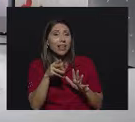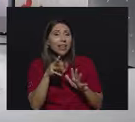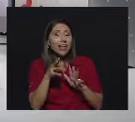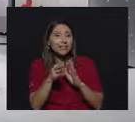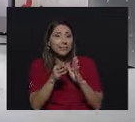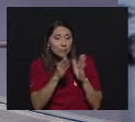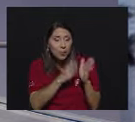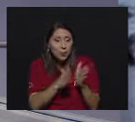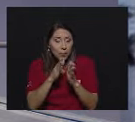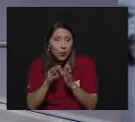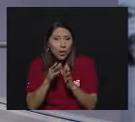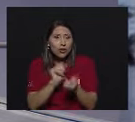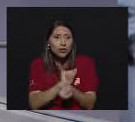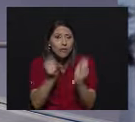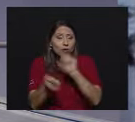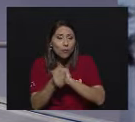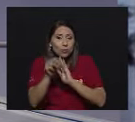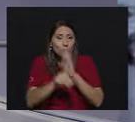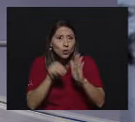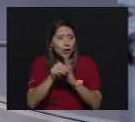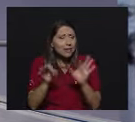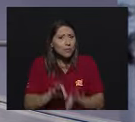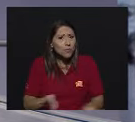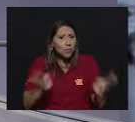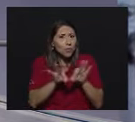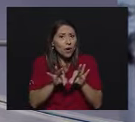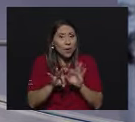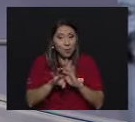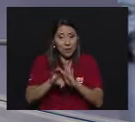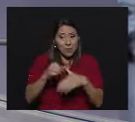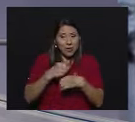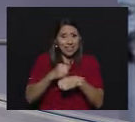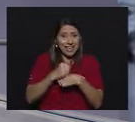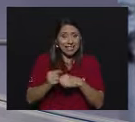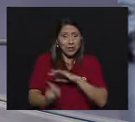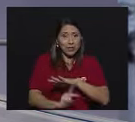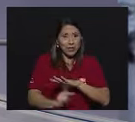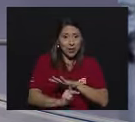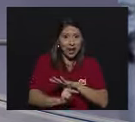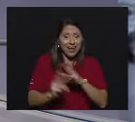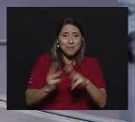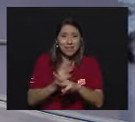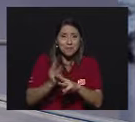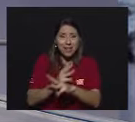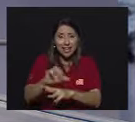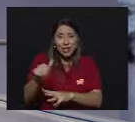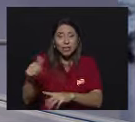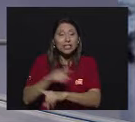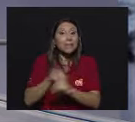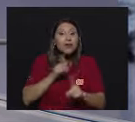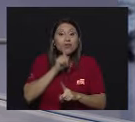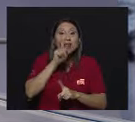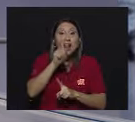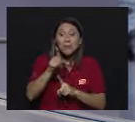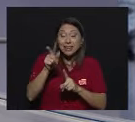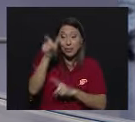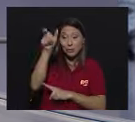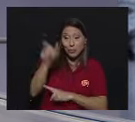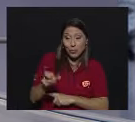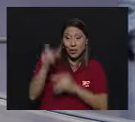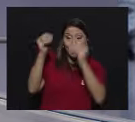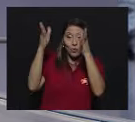son importantísimas, como las que se están haciendo a nivel preescolar, en matemática y demás, pero realmente el educador debe tener